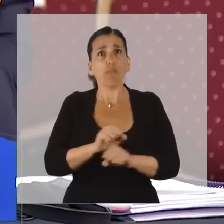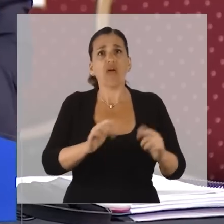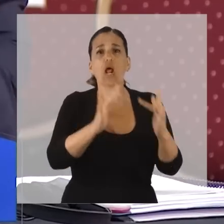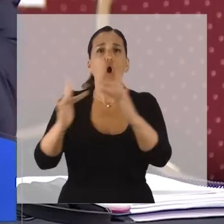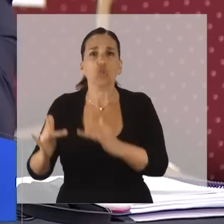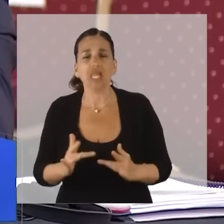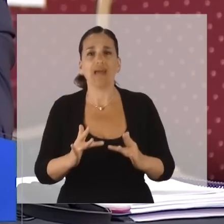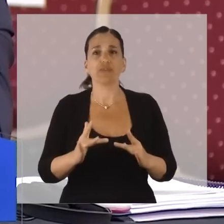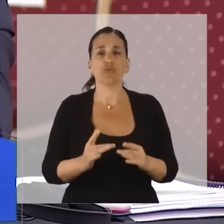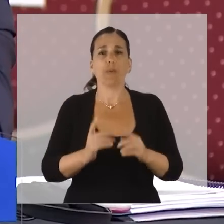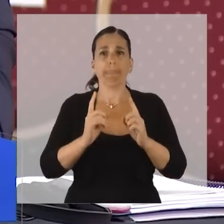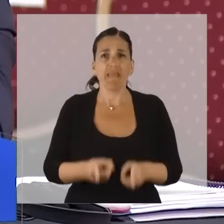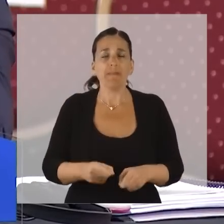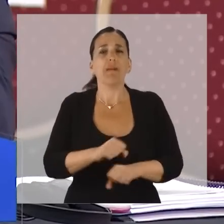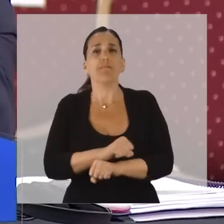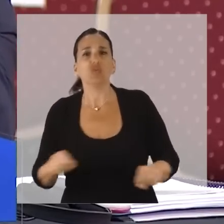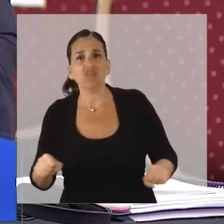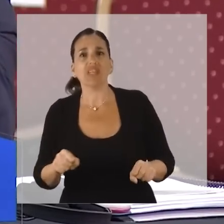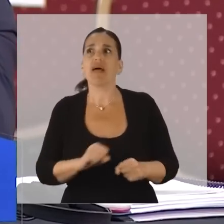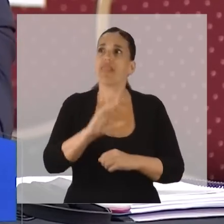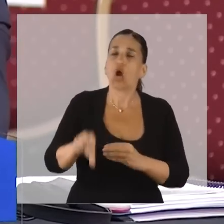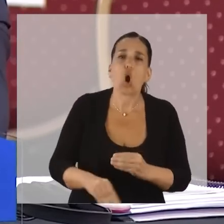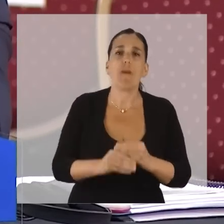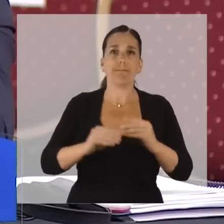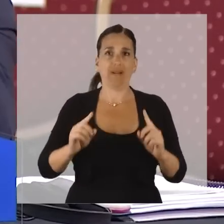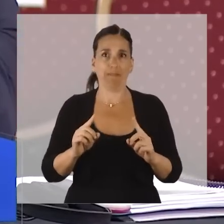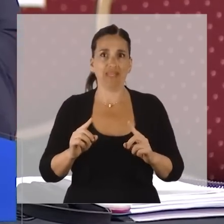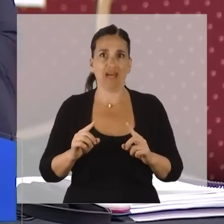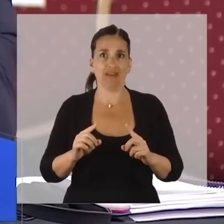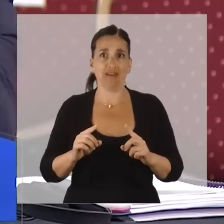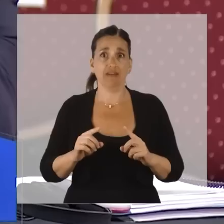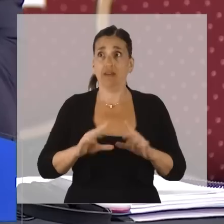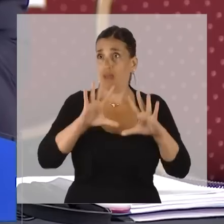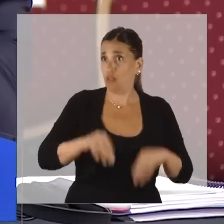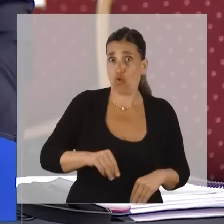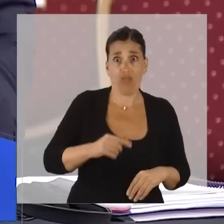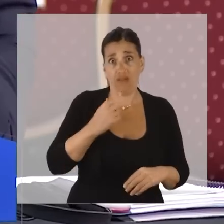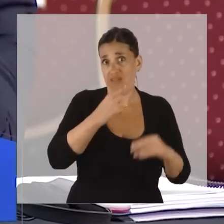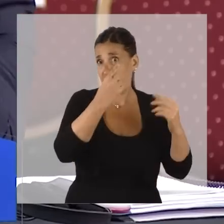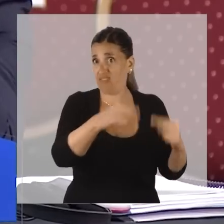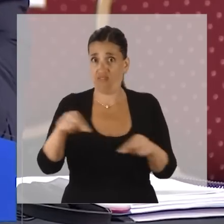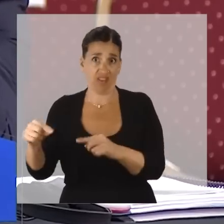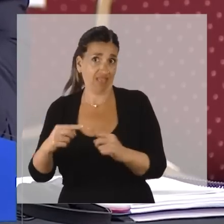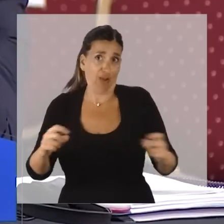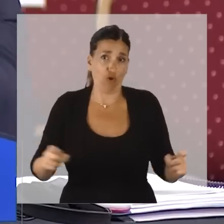de interconexión de la posibilidad de complementación en todos los ámbitos